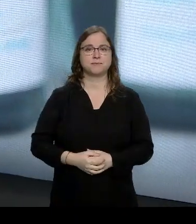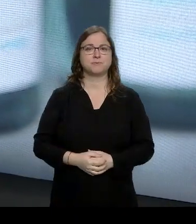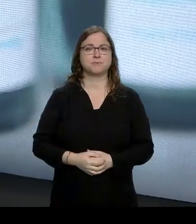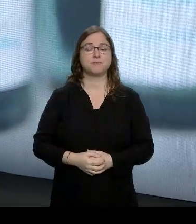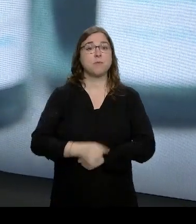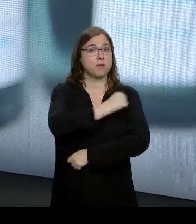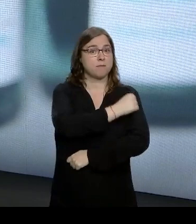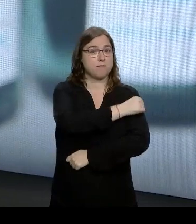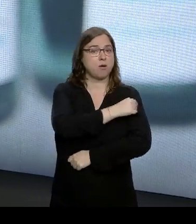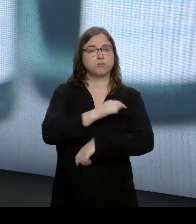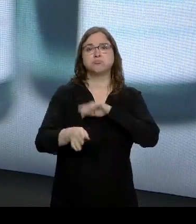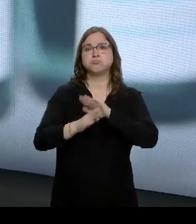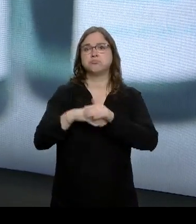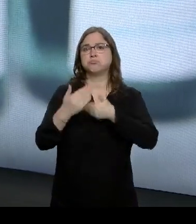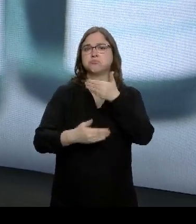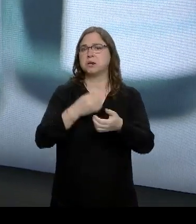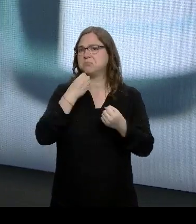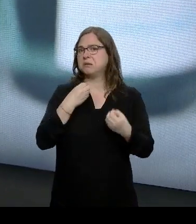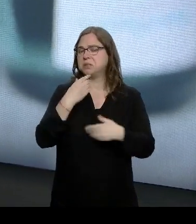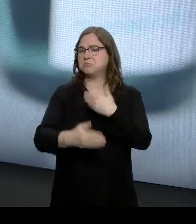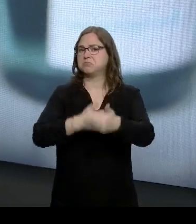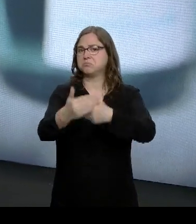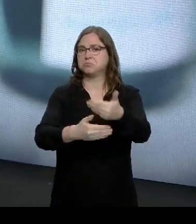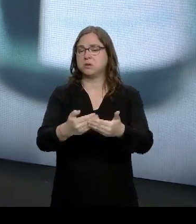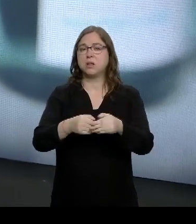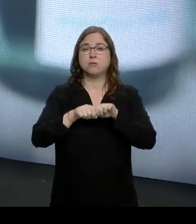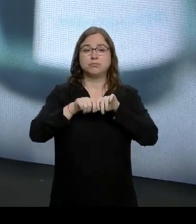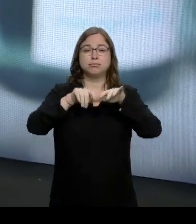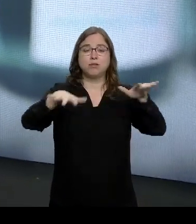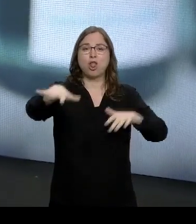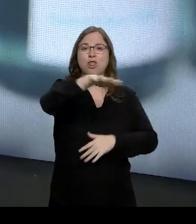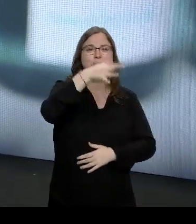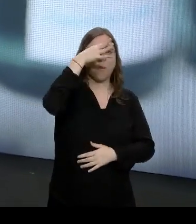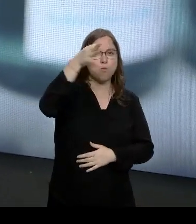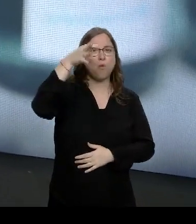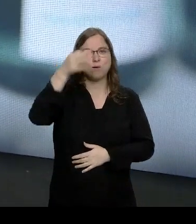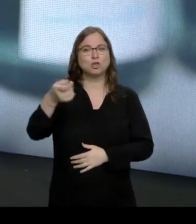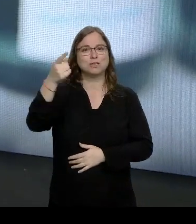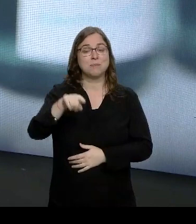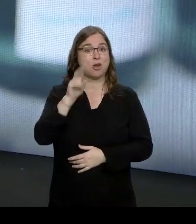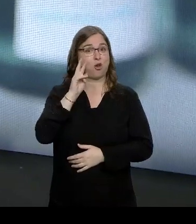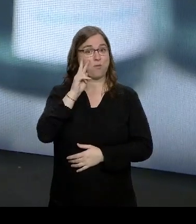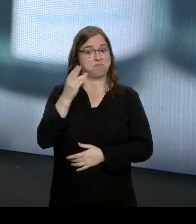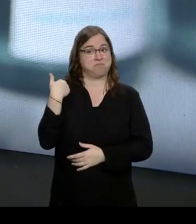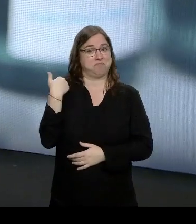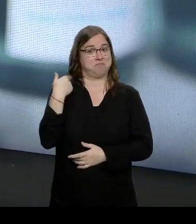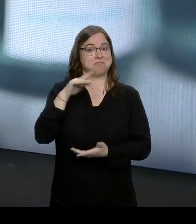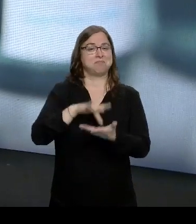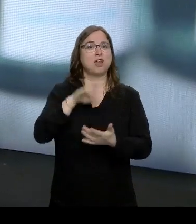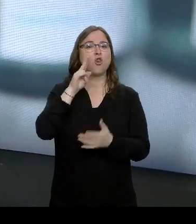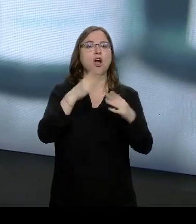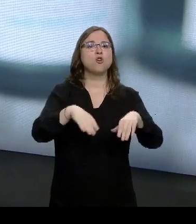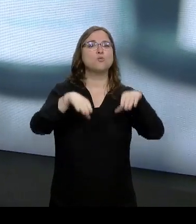La vacunación continúa a buen ritmo y sigue extendiéndose por las zonas rurales de la comunidad. Lo hemos visto en las últimas horas